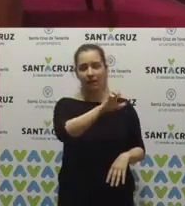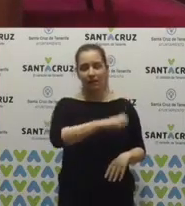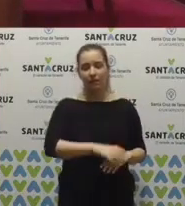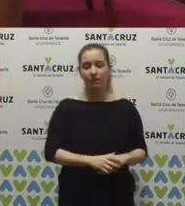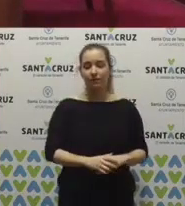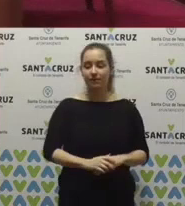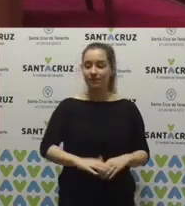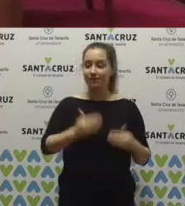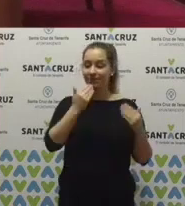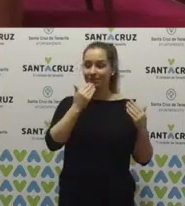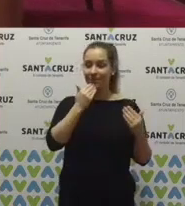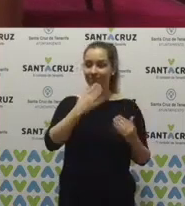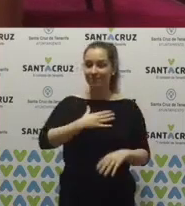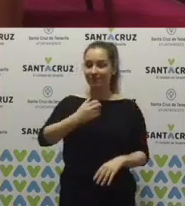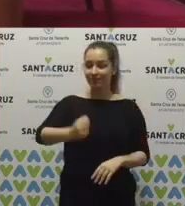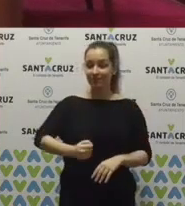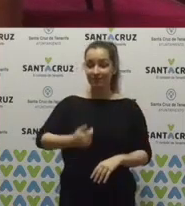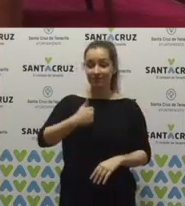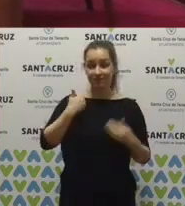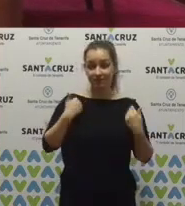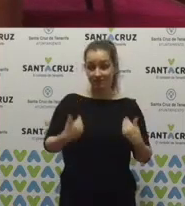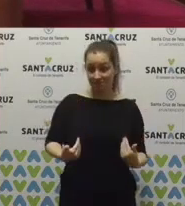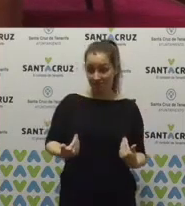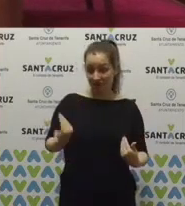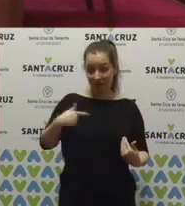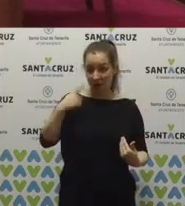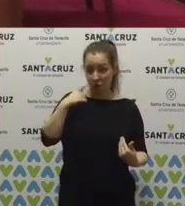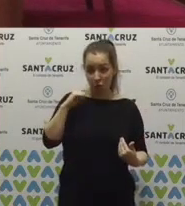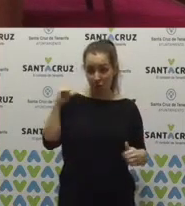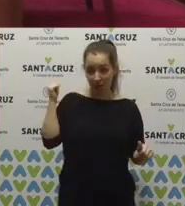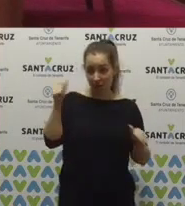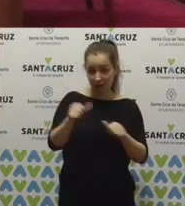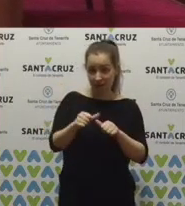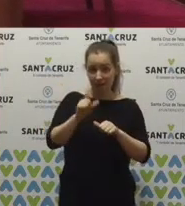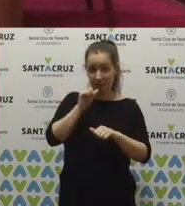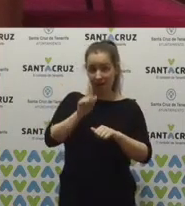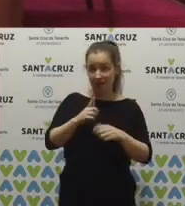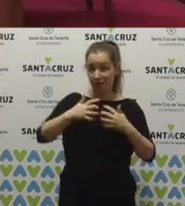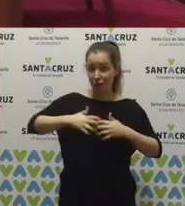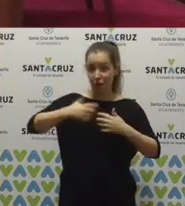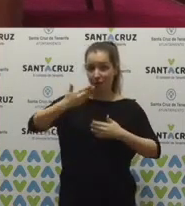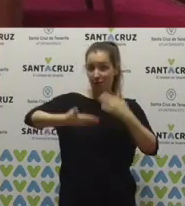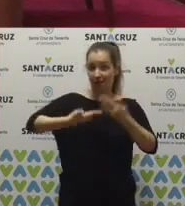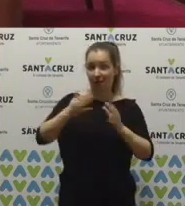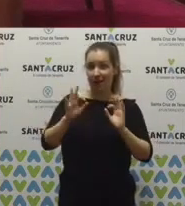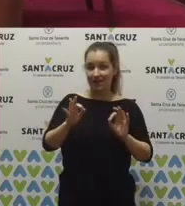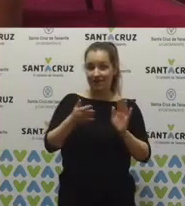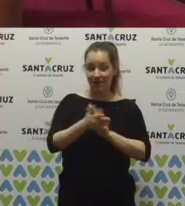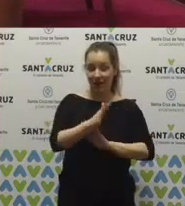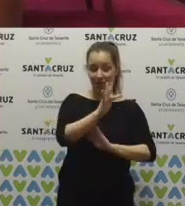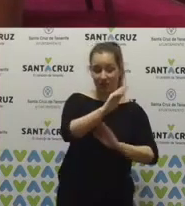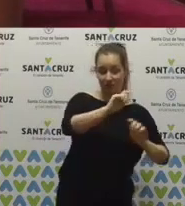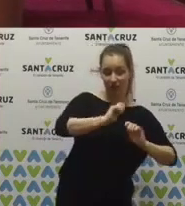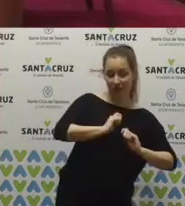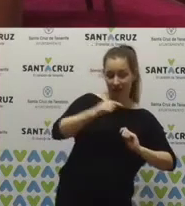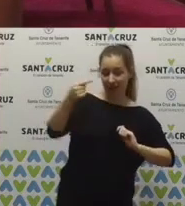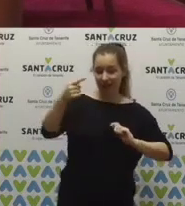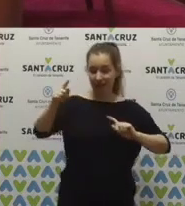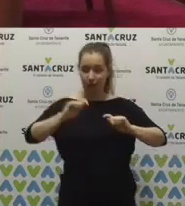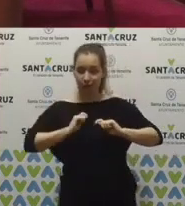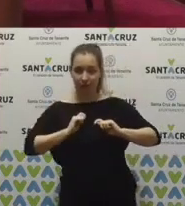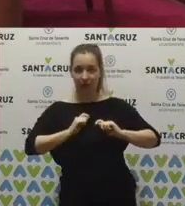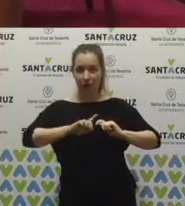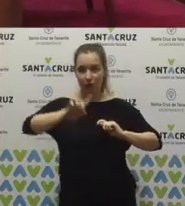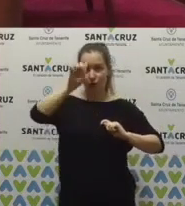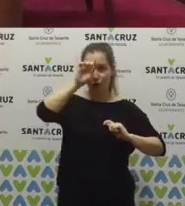gracias alcaldesa o no a mí como ya me tienen acostumbrada que esto parece que funciona sino una de cal y otra de arena yo nunca he sabido si la cal y la arena